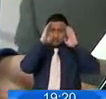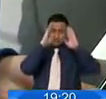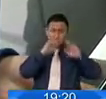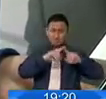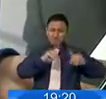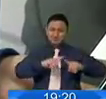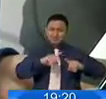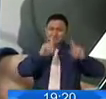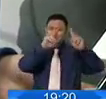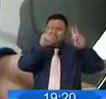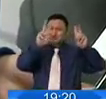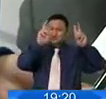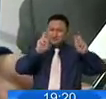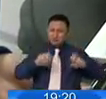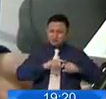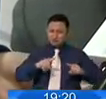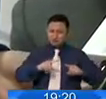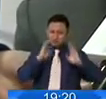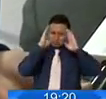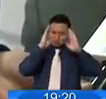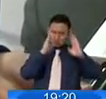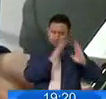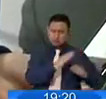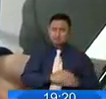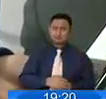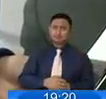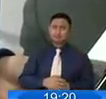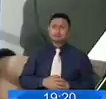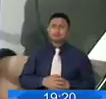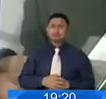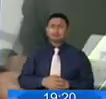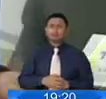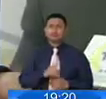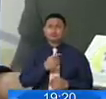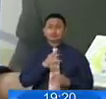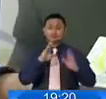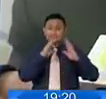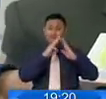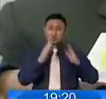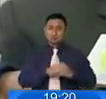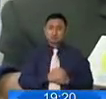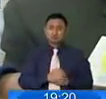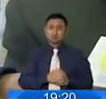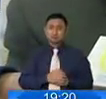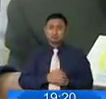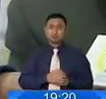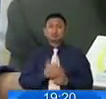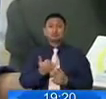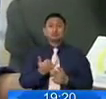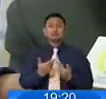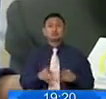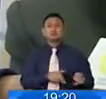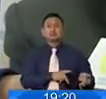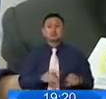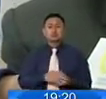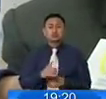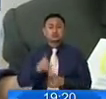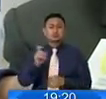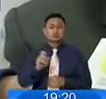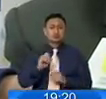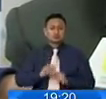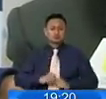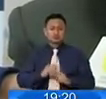demás, en la más línea de la frontera, ¿no? No solo ahí. El futuro es de acuerdo a la planificación y a las necesidades.